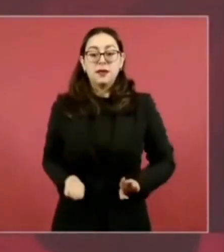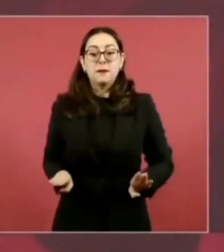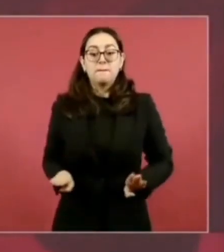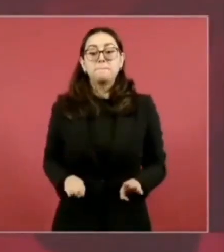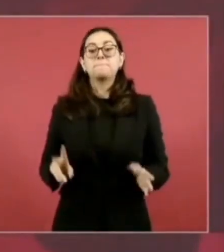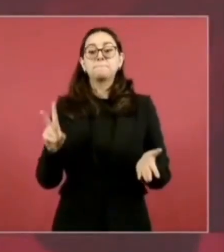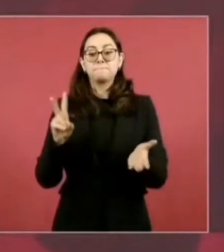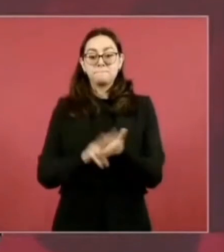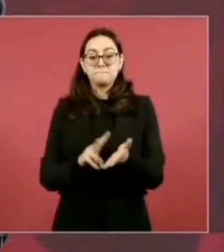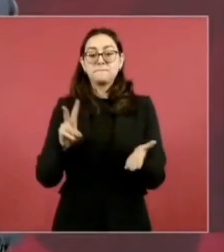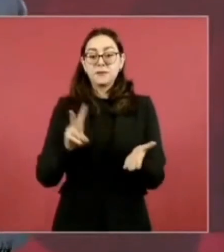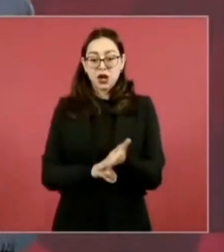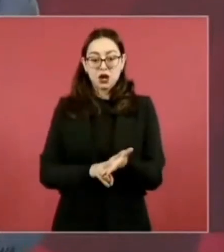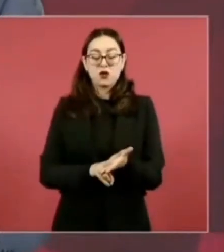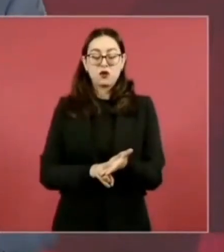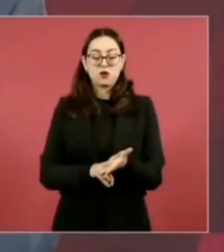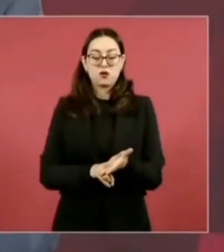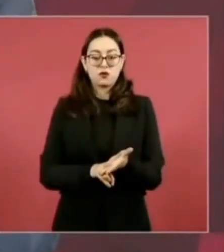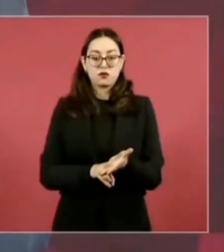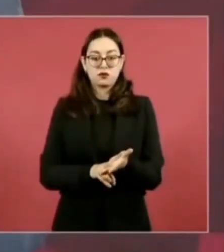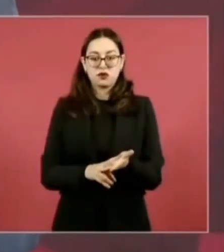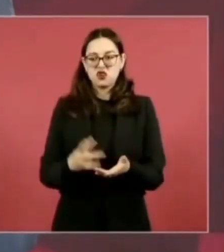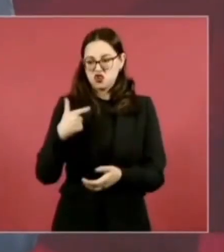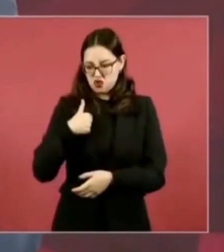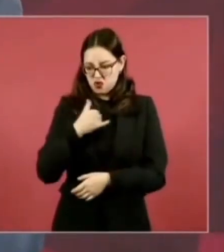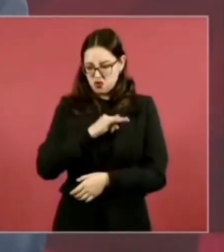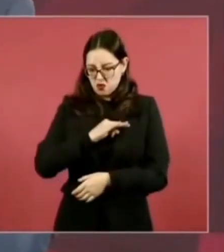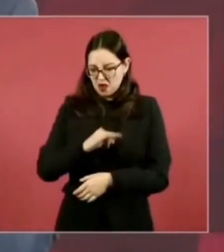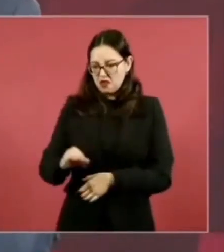No es triunfar a toda costa,